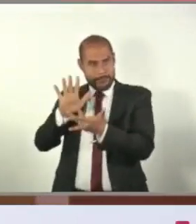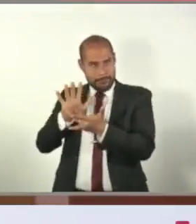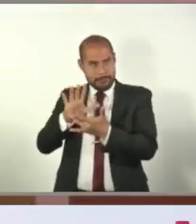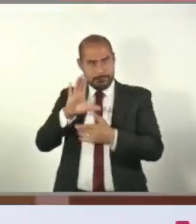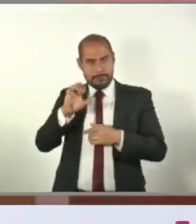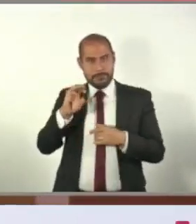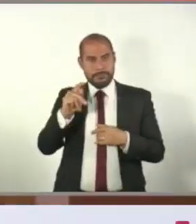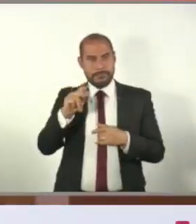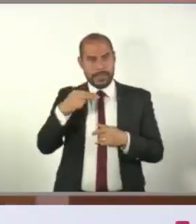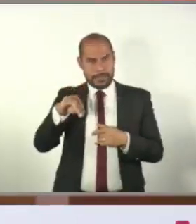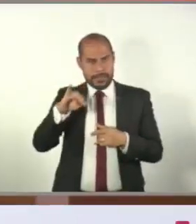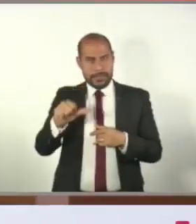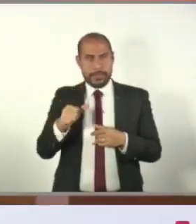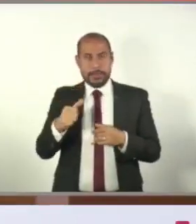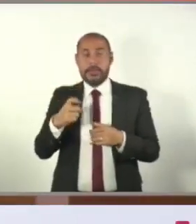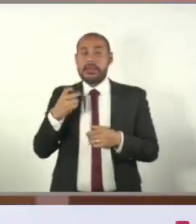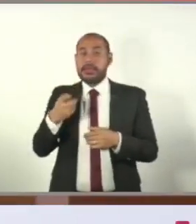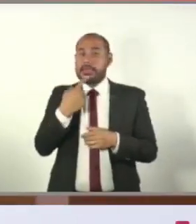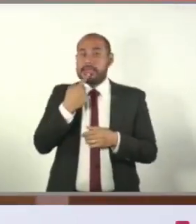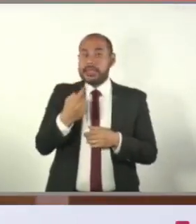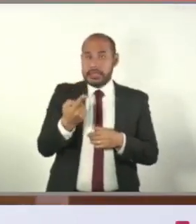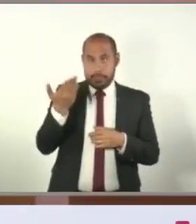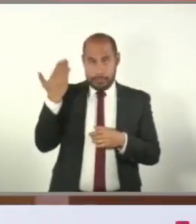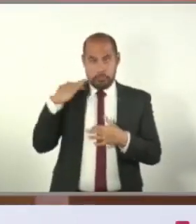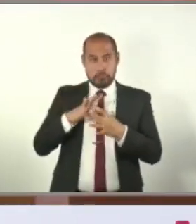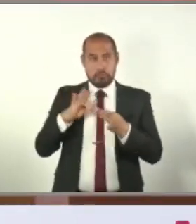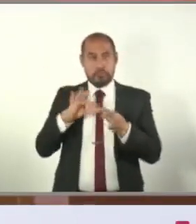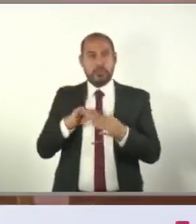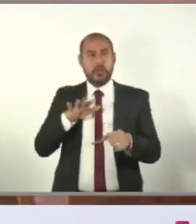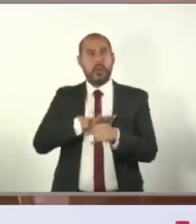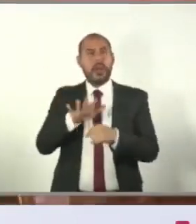amor. Y así decía esto Pedro Arrupe: